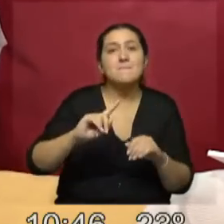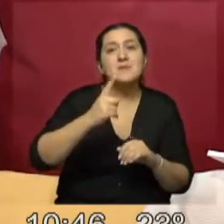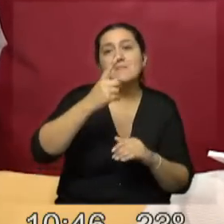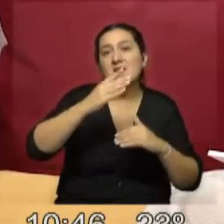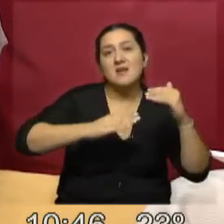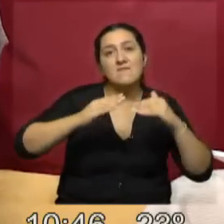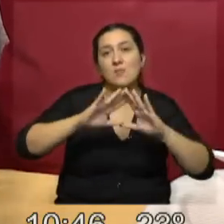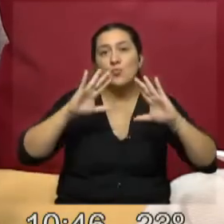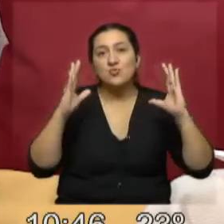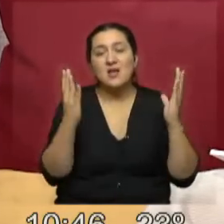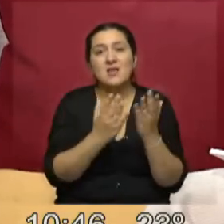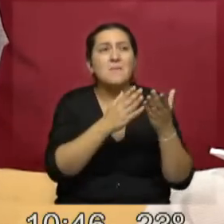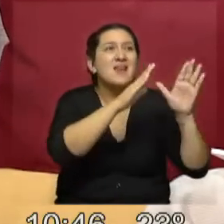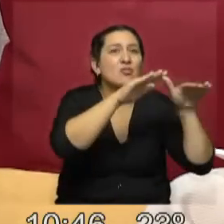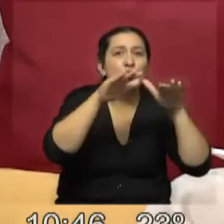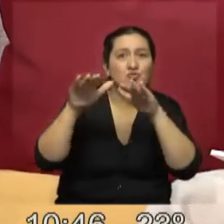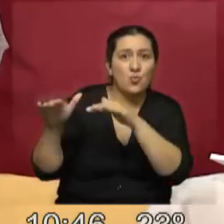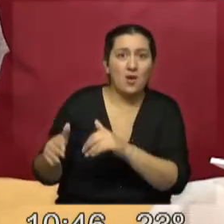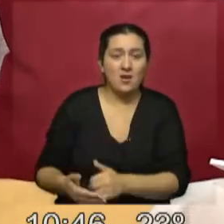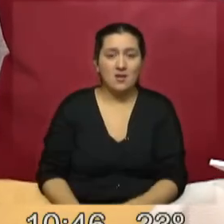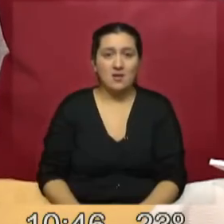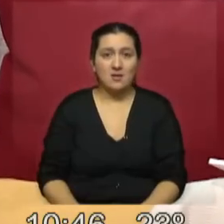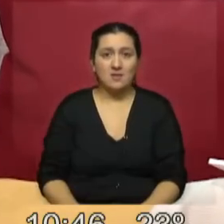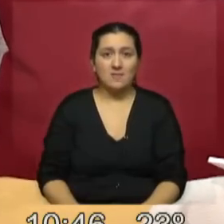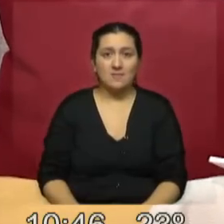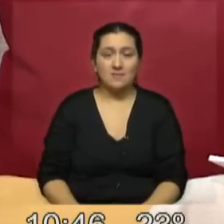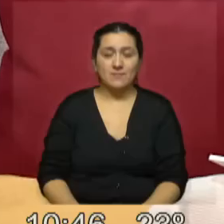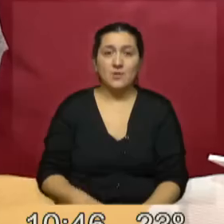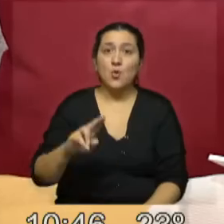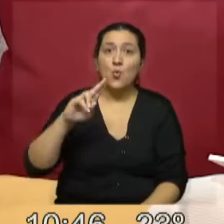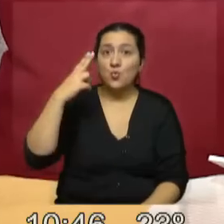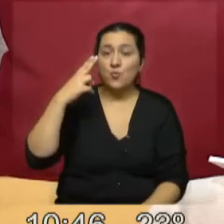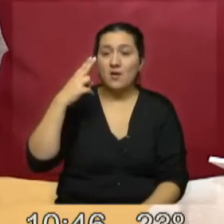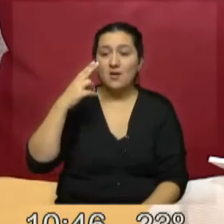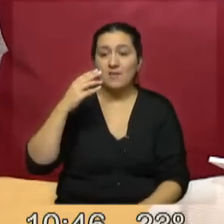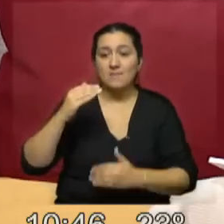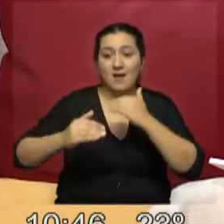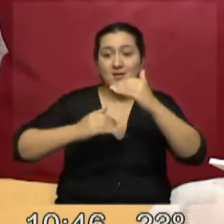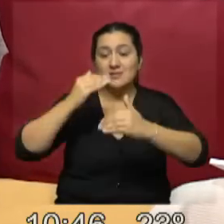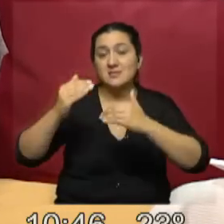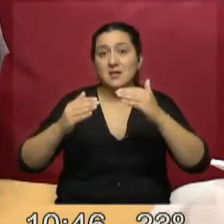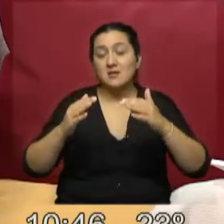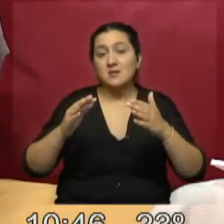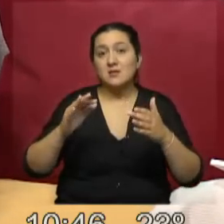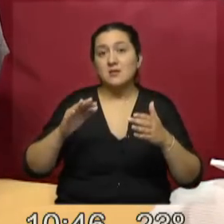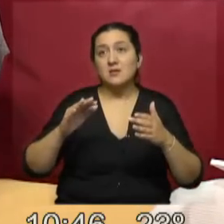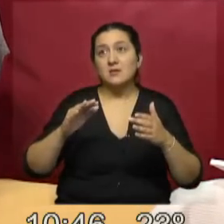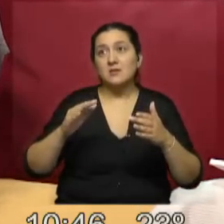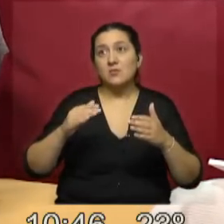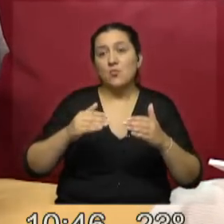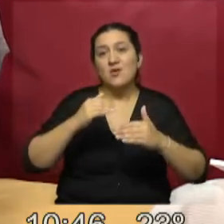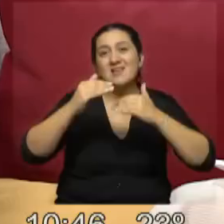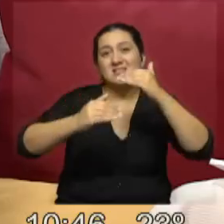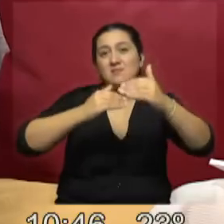nivel mundial tenía que ser para todo el Uruguay Uruguay va a crecer según las proyecciones una